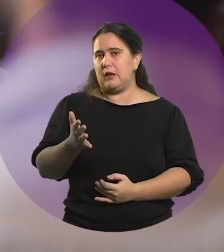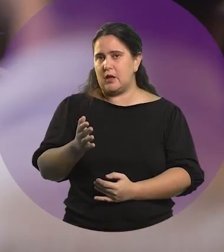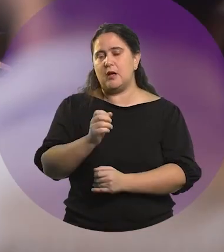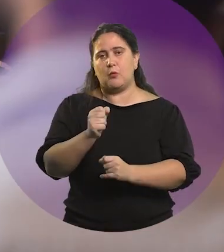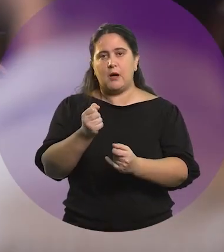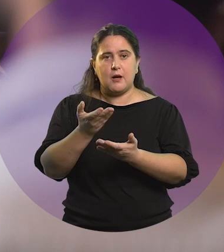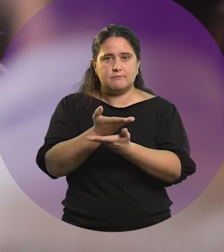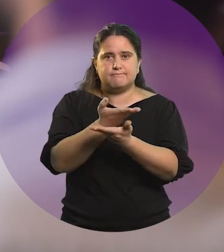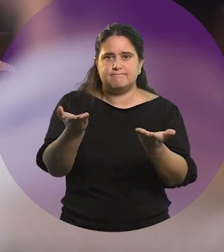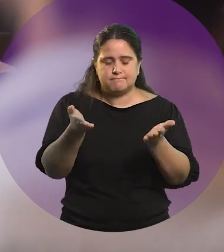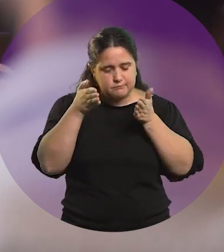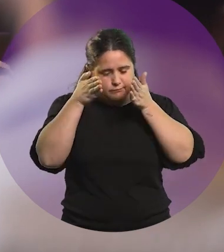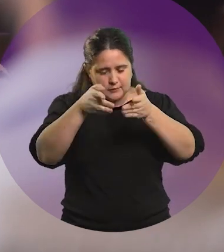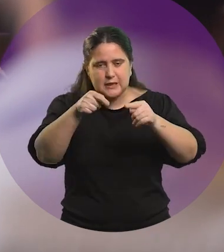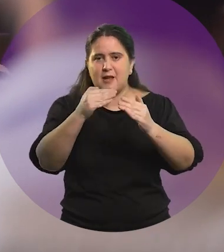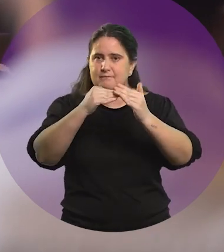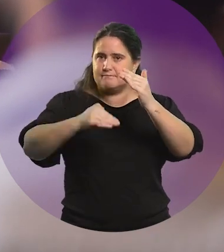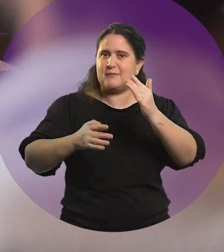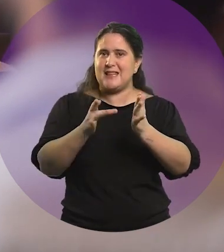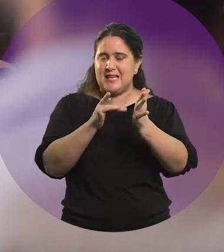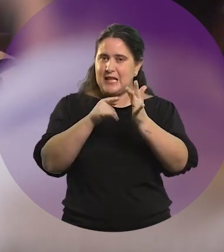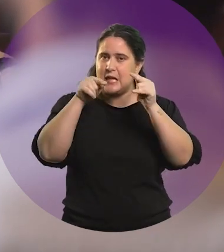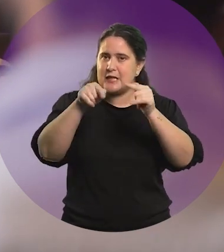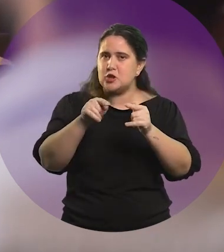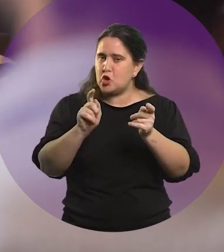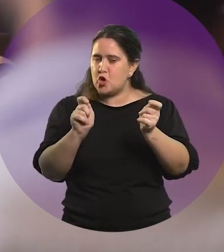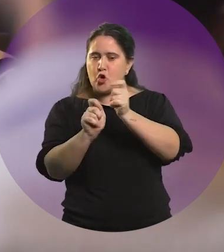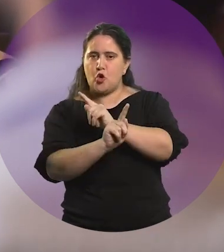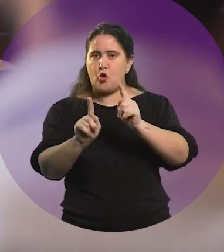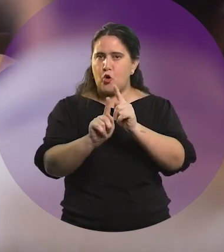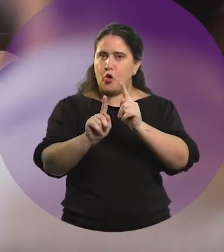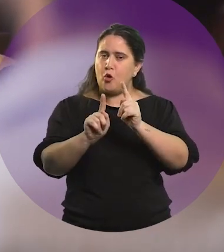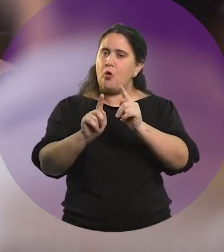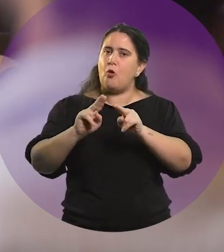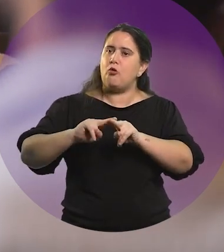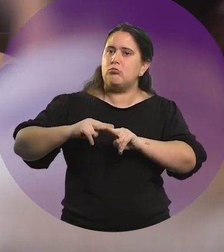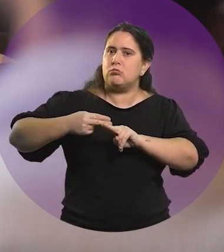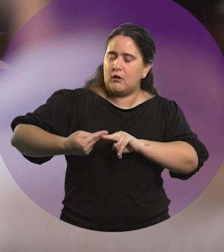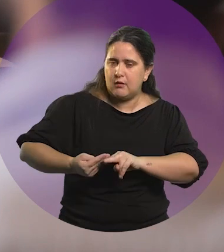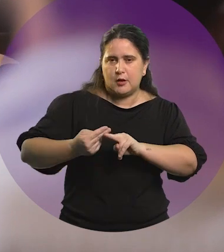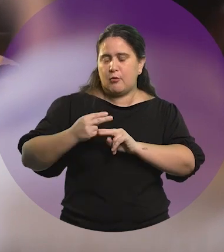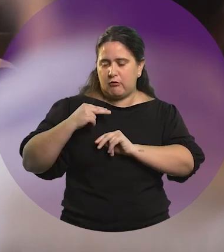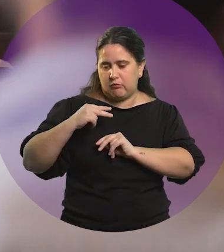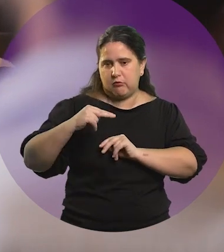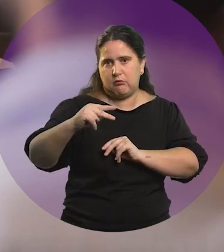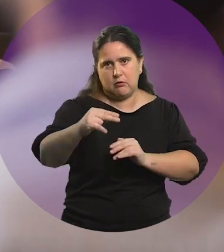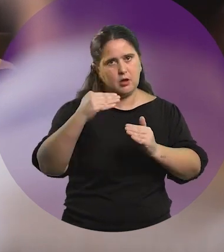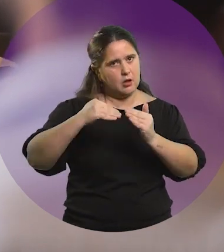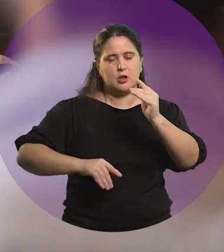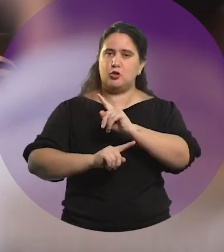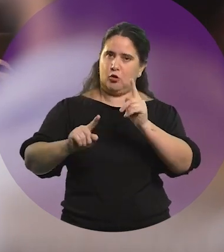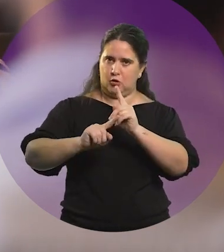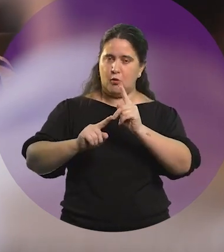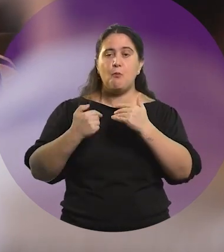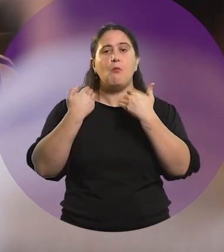es poner el foco de que esta brecha digital o este espacio no se transforme en un nuevo nudo estructural de la desigualdad.